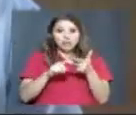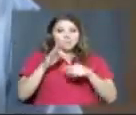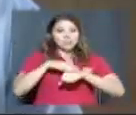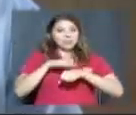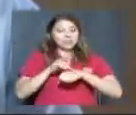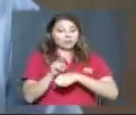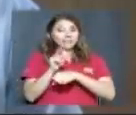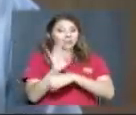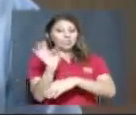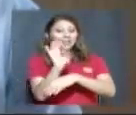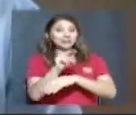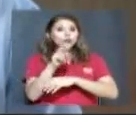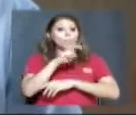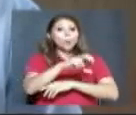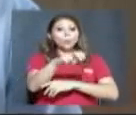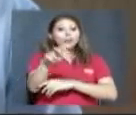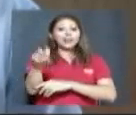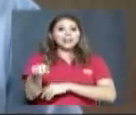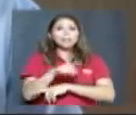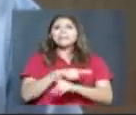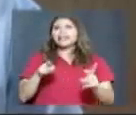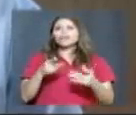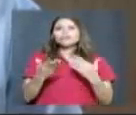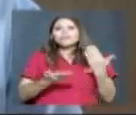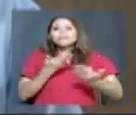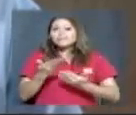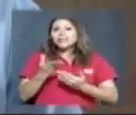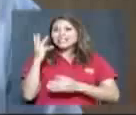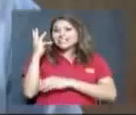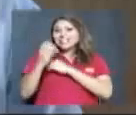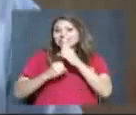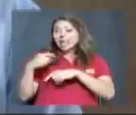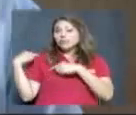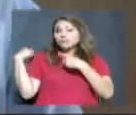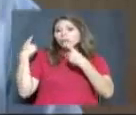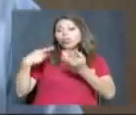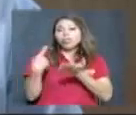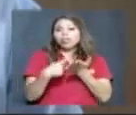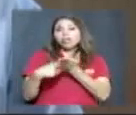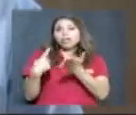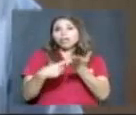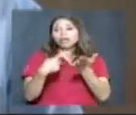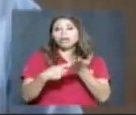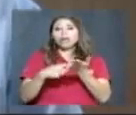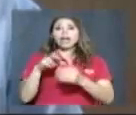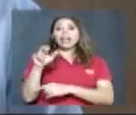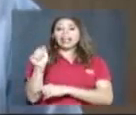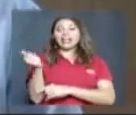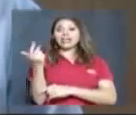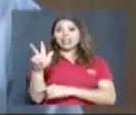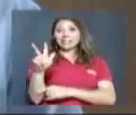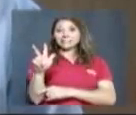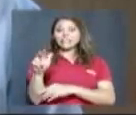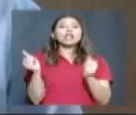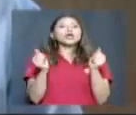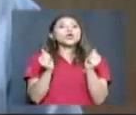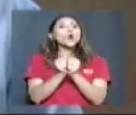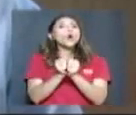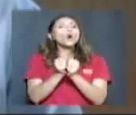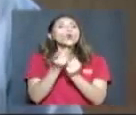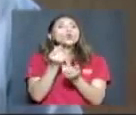eso hace 6 años que venimos discutiendo. Canal 13 logró, a través de una donación de Japón, poner Canal 20